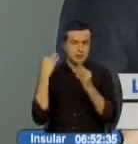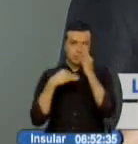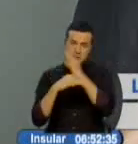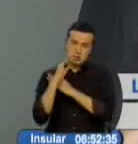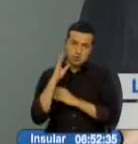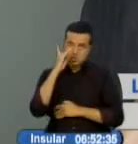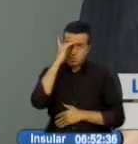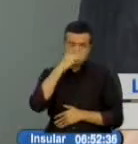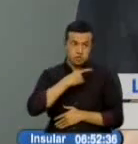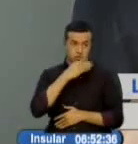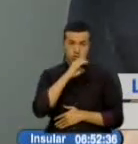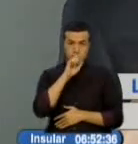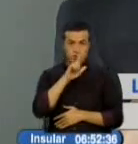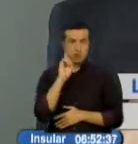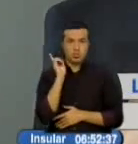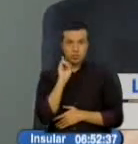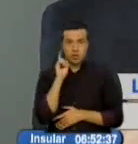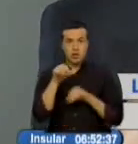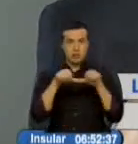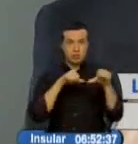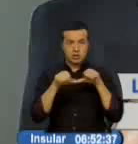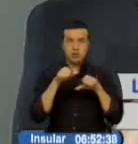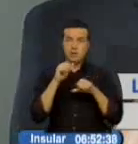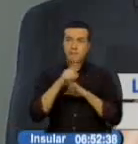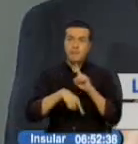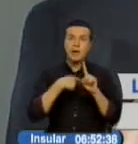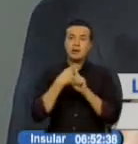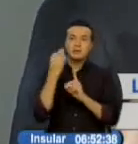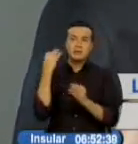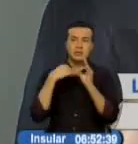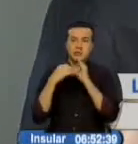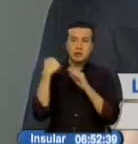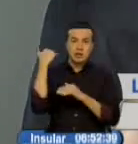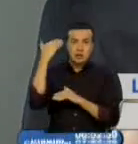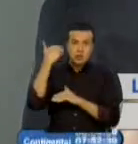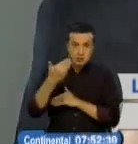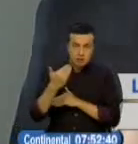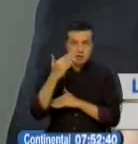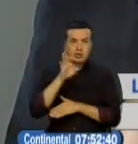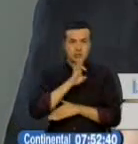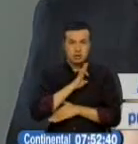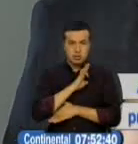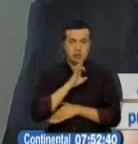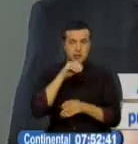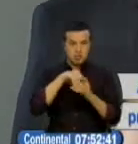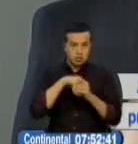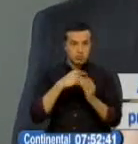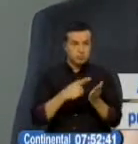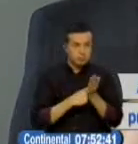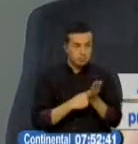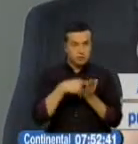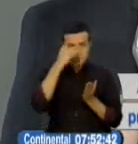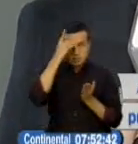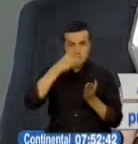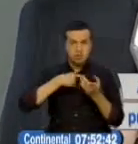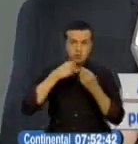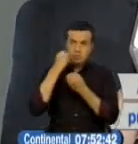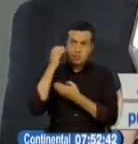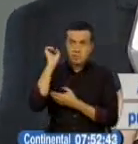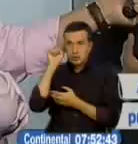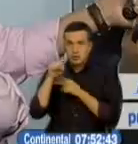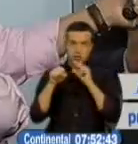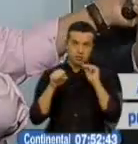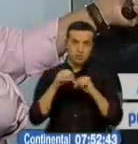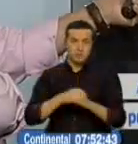es decisión del CAL, pero administrativamente un alcance para que luego la unidad de técnica legislativa sea la que emite el informe de